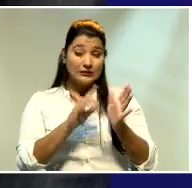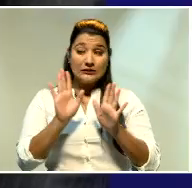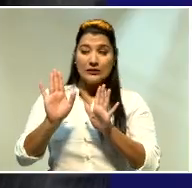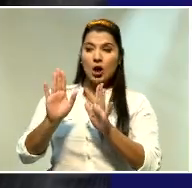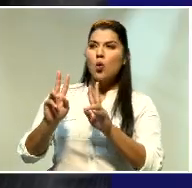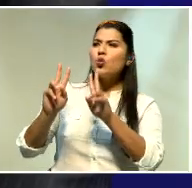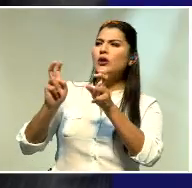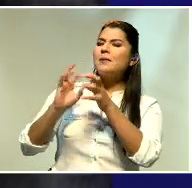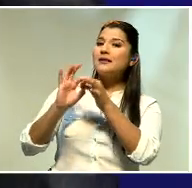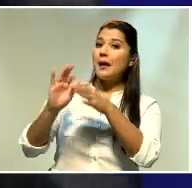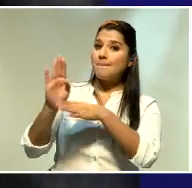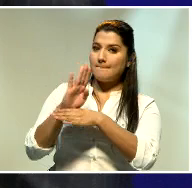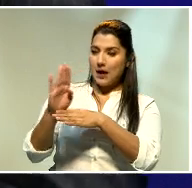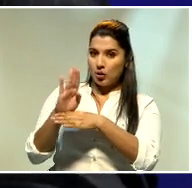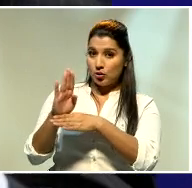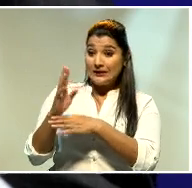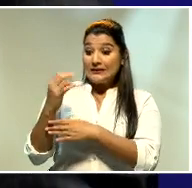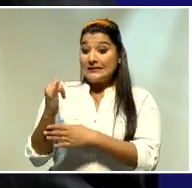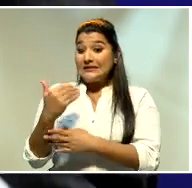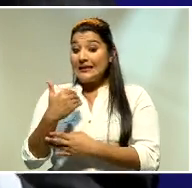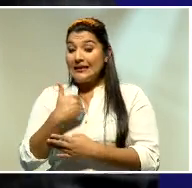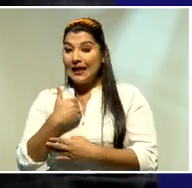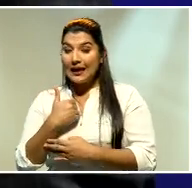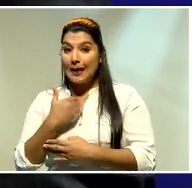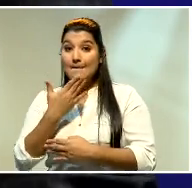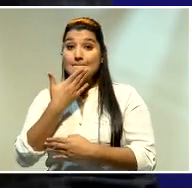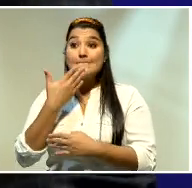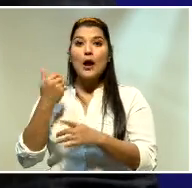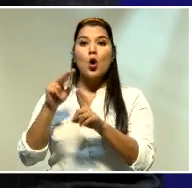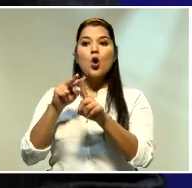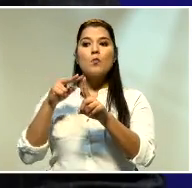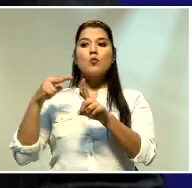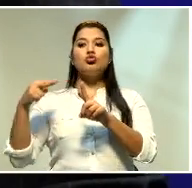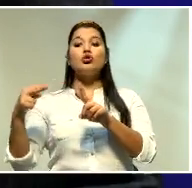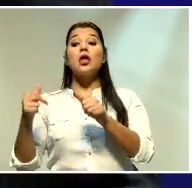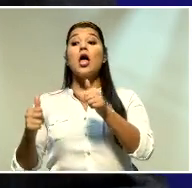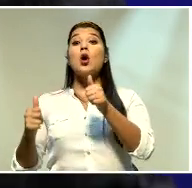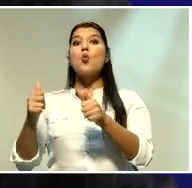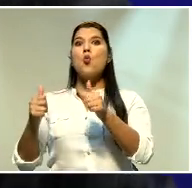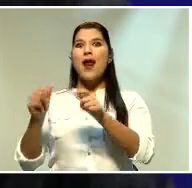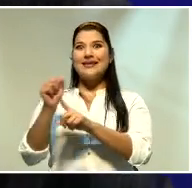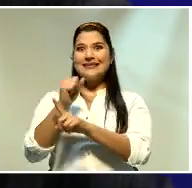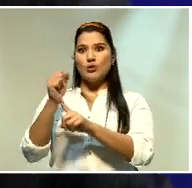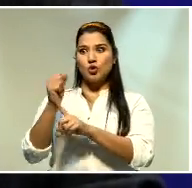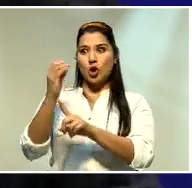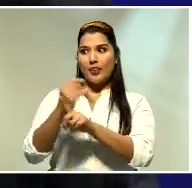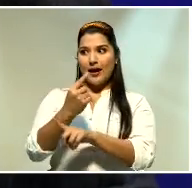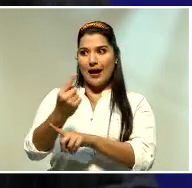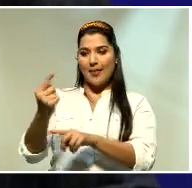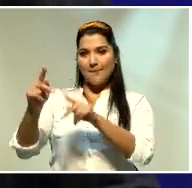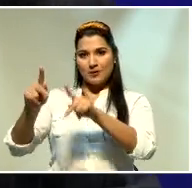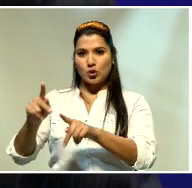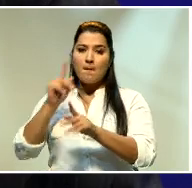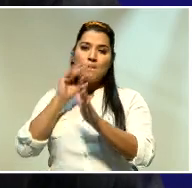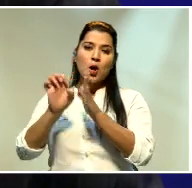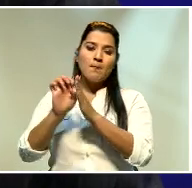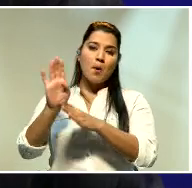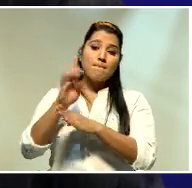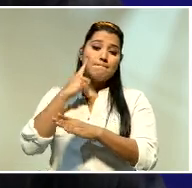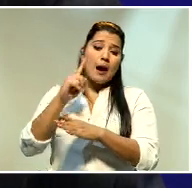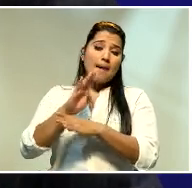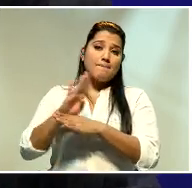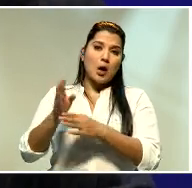es un tema reflexione. bancario, si se tiene una mejor dimensión de cuál es la situación para los bancos, por ejemplo, un banco público es más